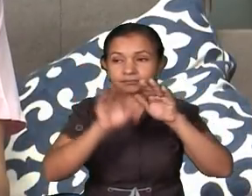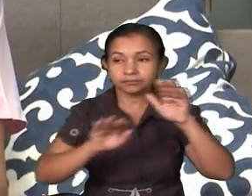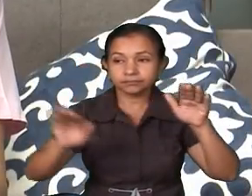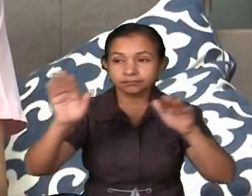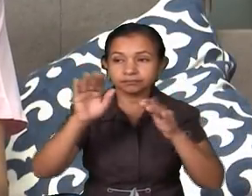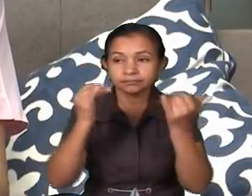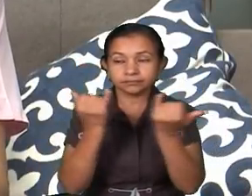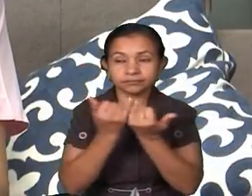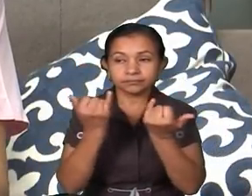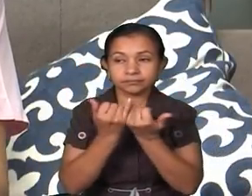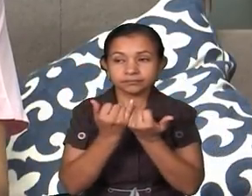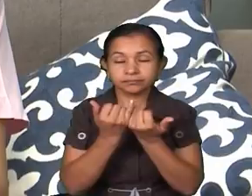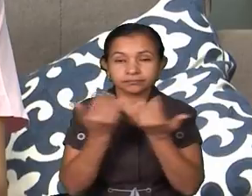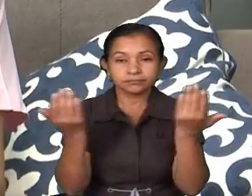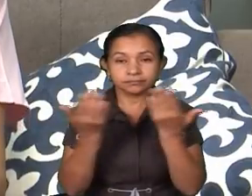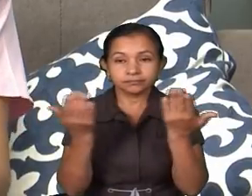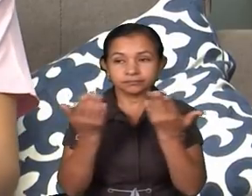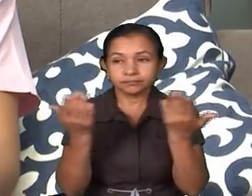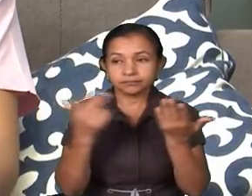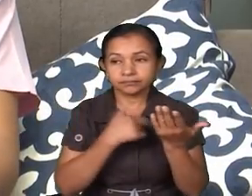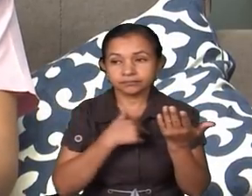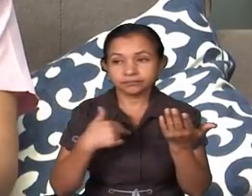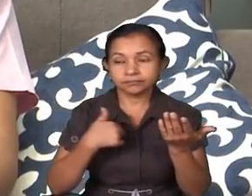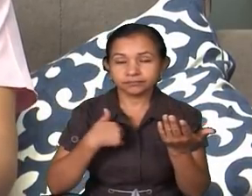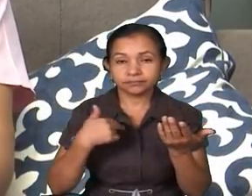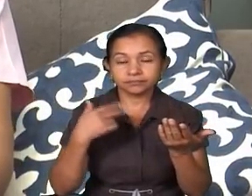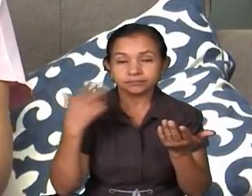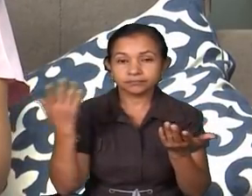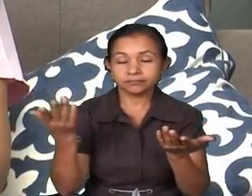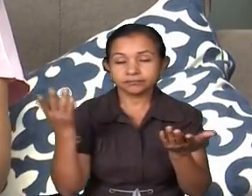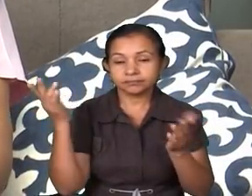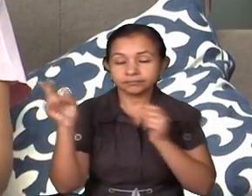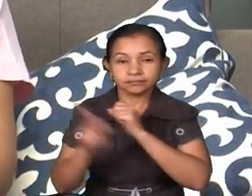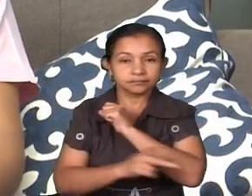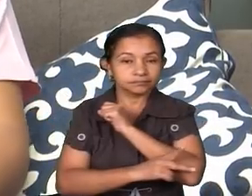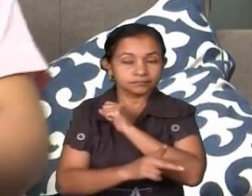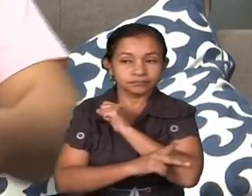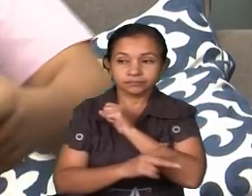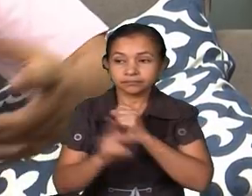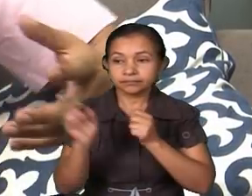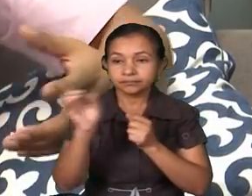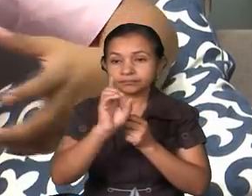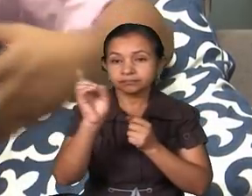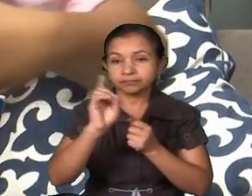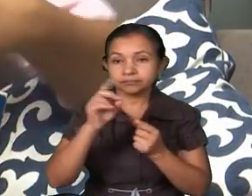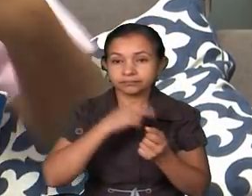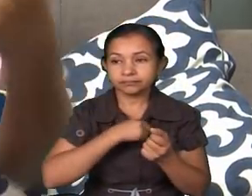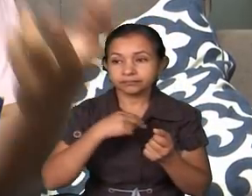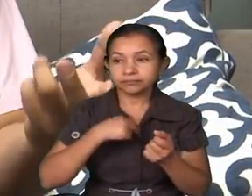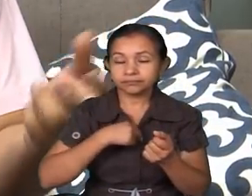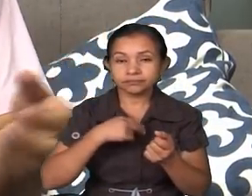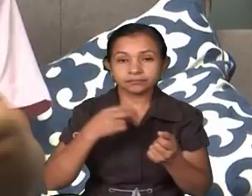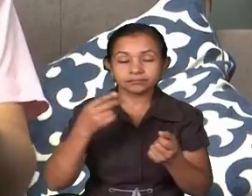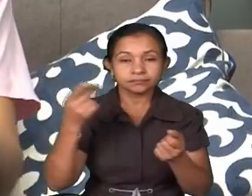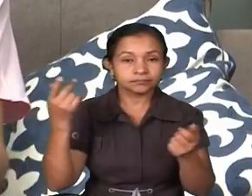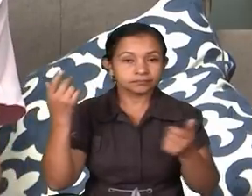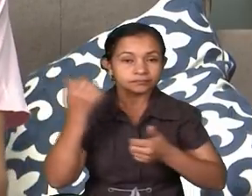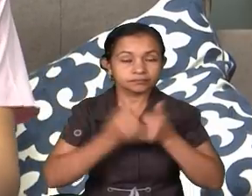de hechos protagonizados por los países altamente industrializados, donde precisamente hay agresiones